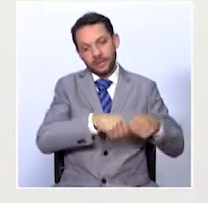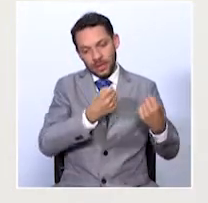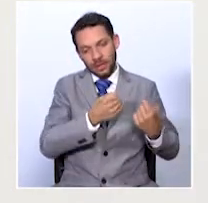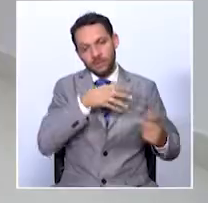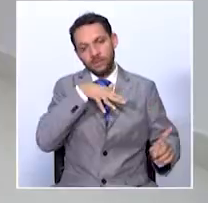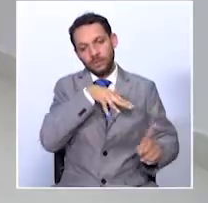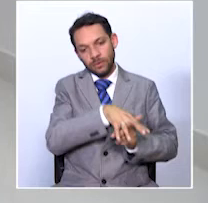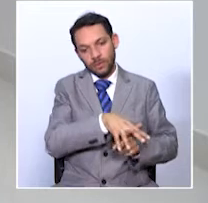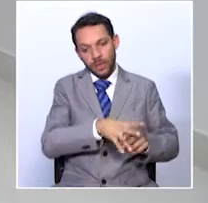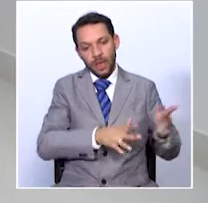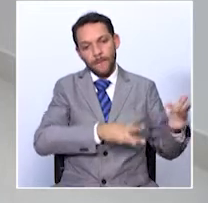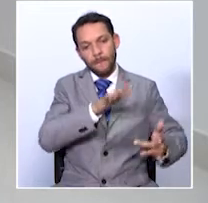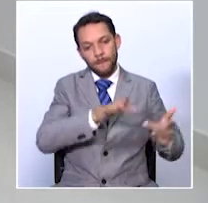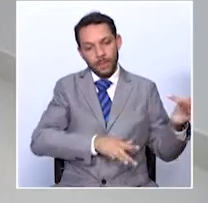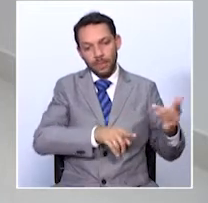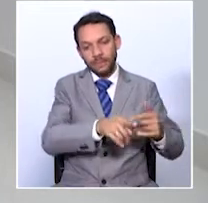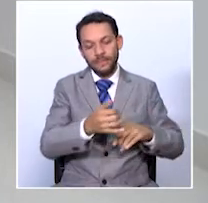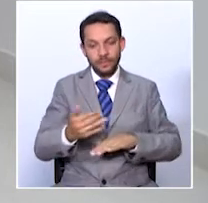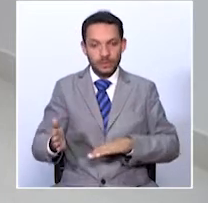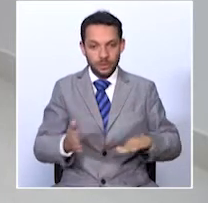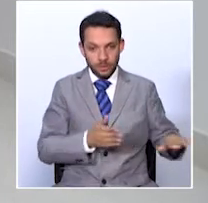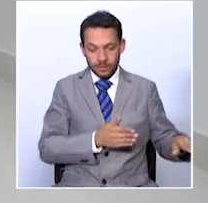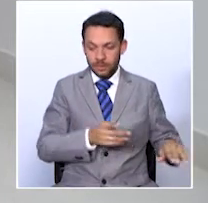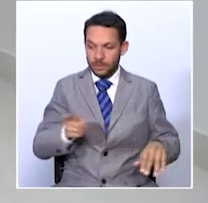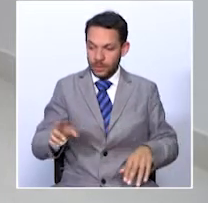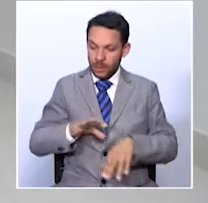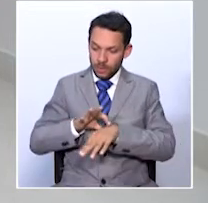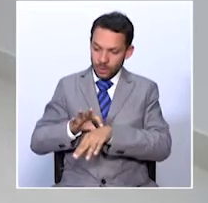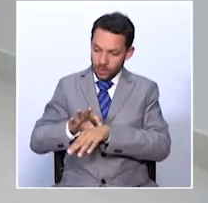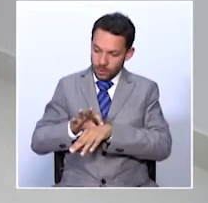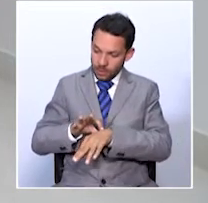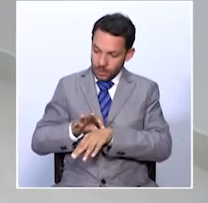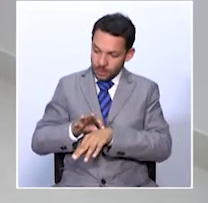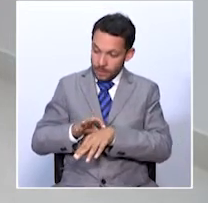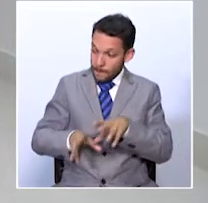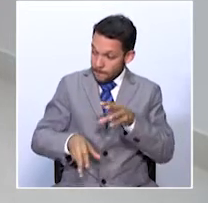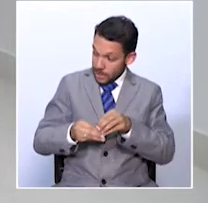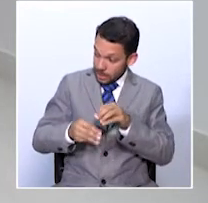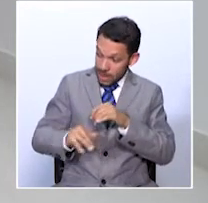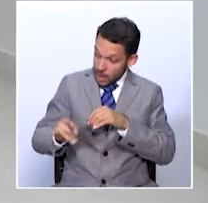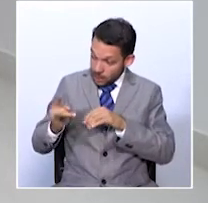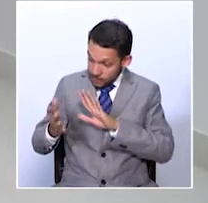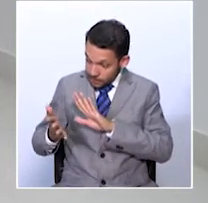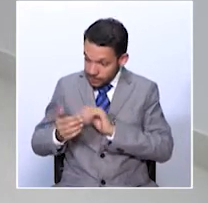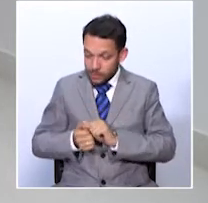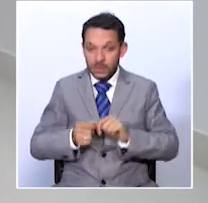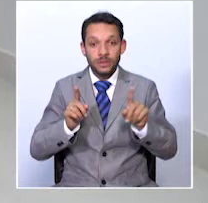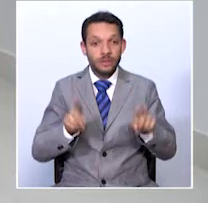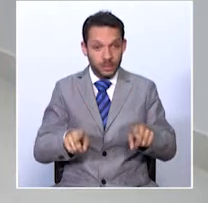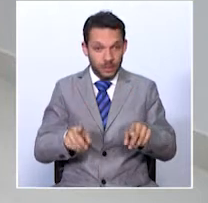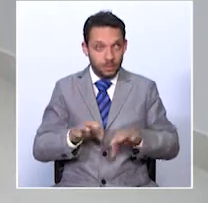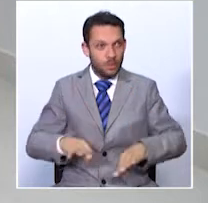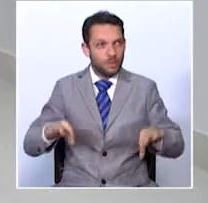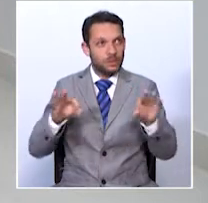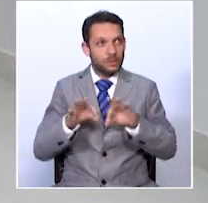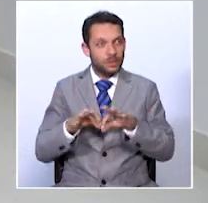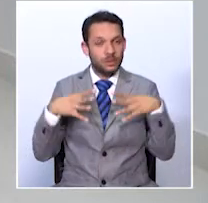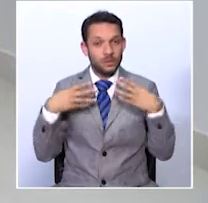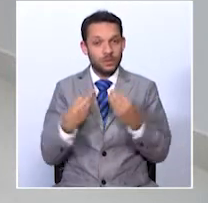forma adecuada. Sí, doctora Colombia. ¿O algo más de ese tema? Sí. Es que